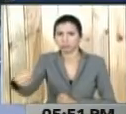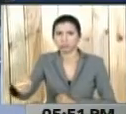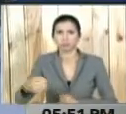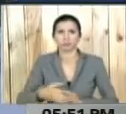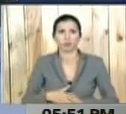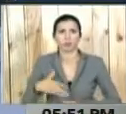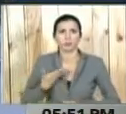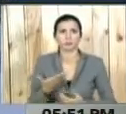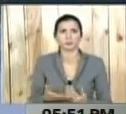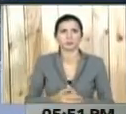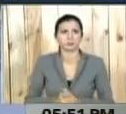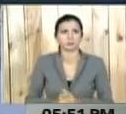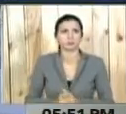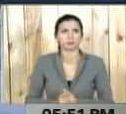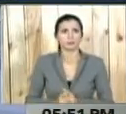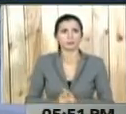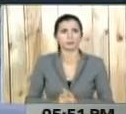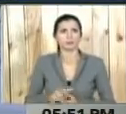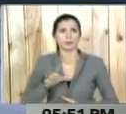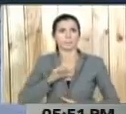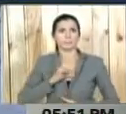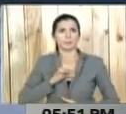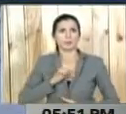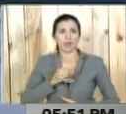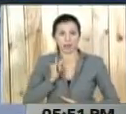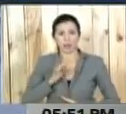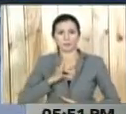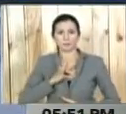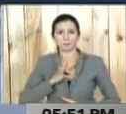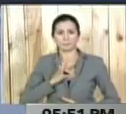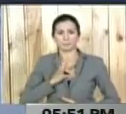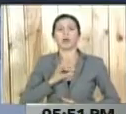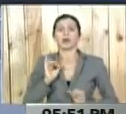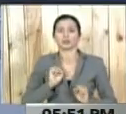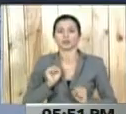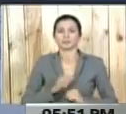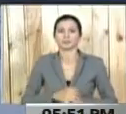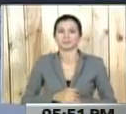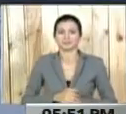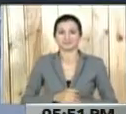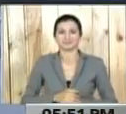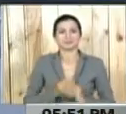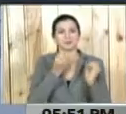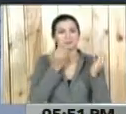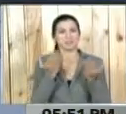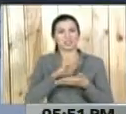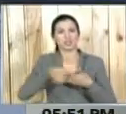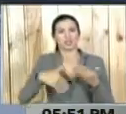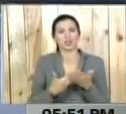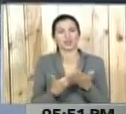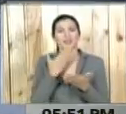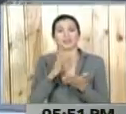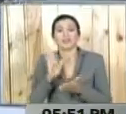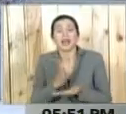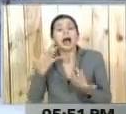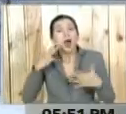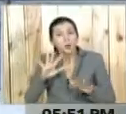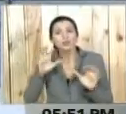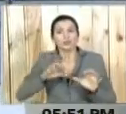Sánchez? Vamos a... Ah, ¿tiene una balita puesta? No, balita, la balita. Lo negrearon, ¿eh? Bienvenidos todos, gracias por venir a pesar de la